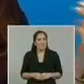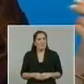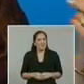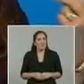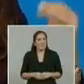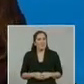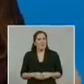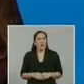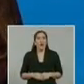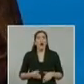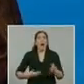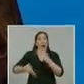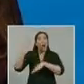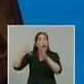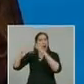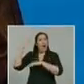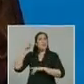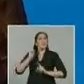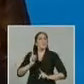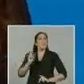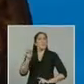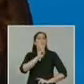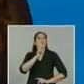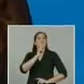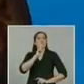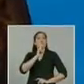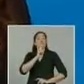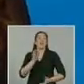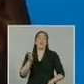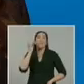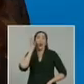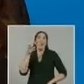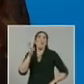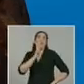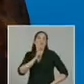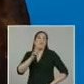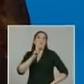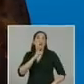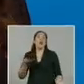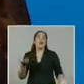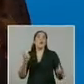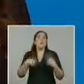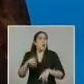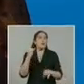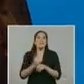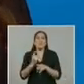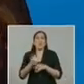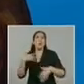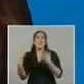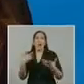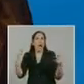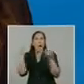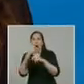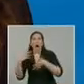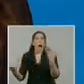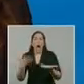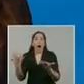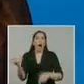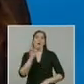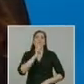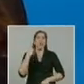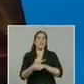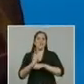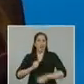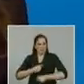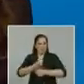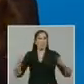que eran nuestras mujeres. Y perdónenme el feminismo, pero cuando las papas queman, siempre son las que estamos